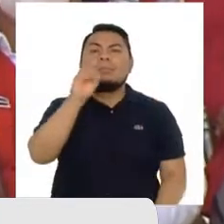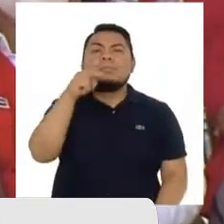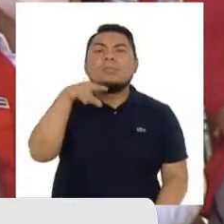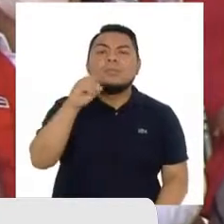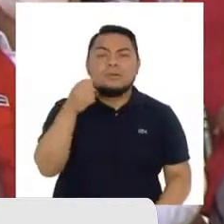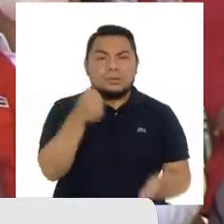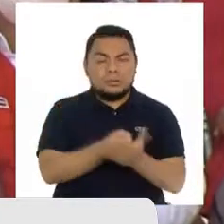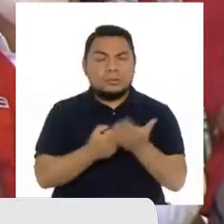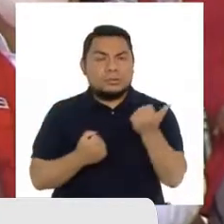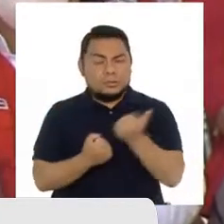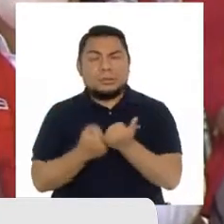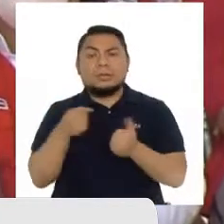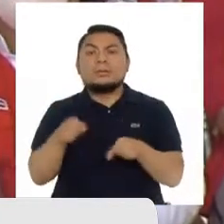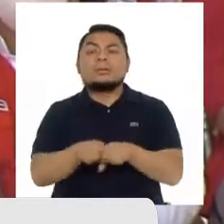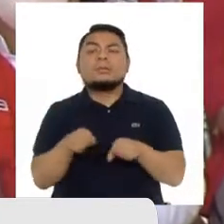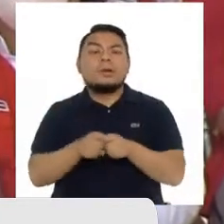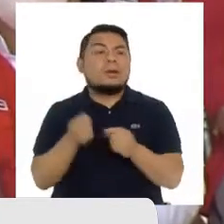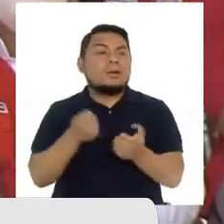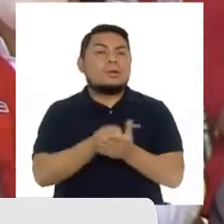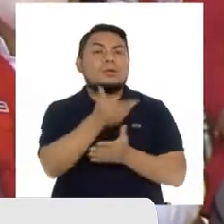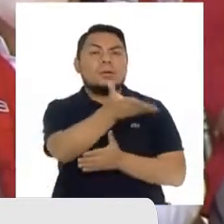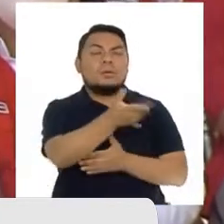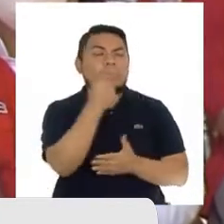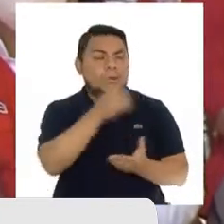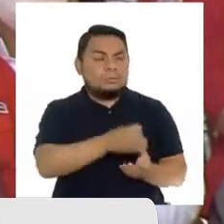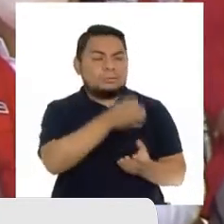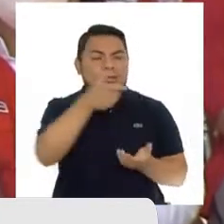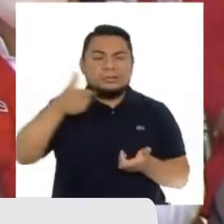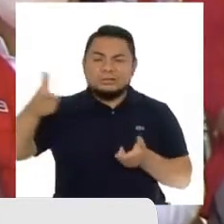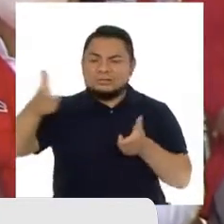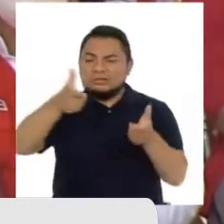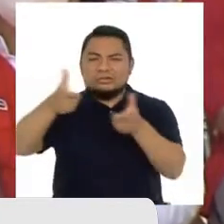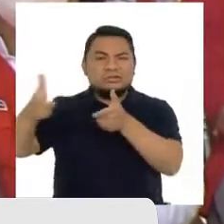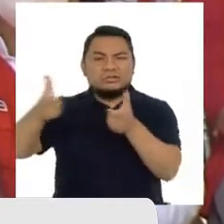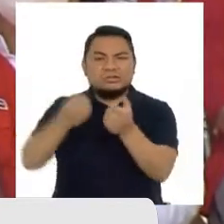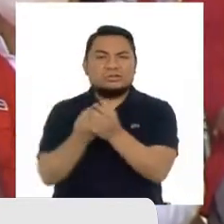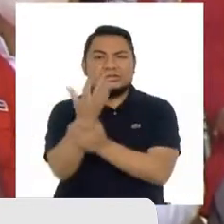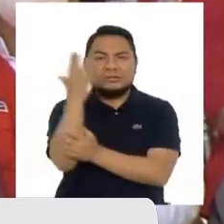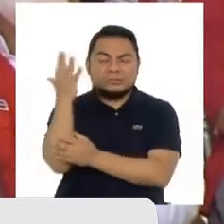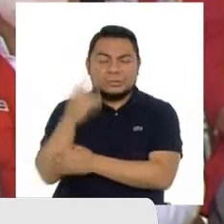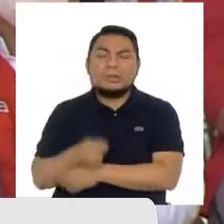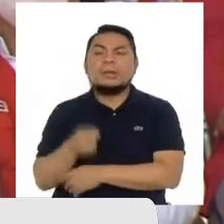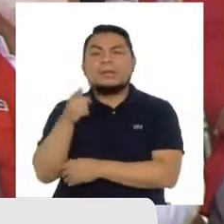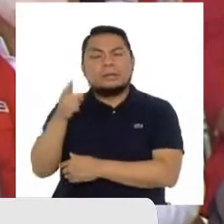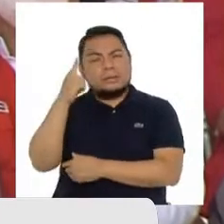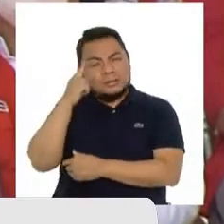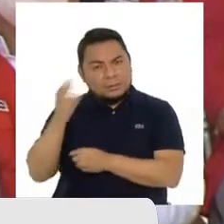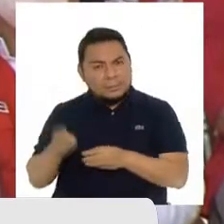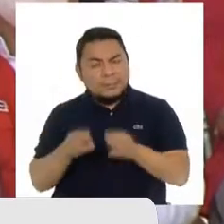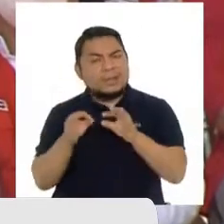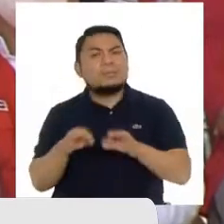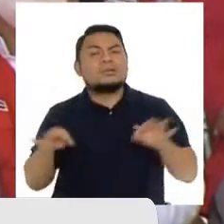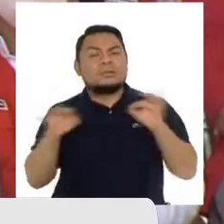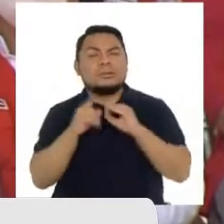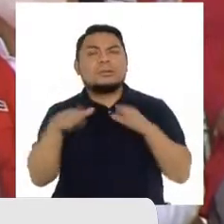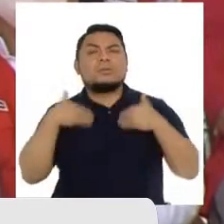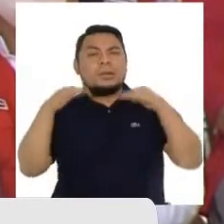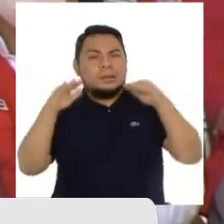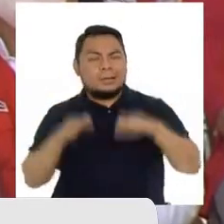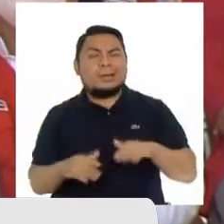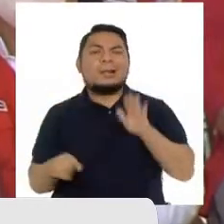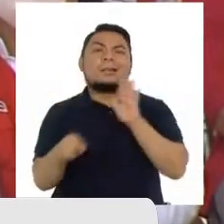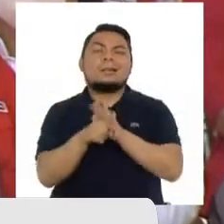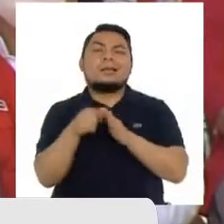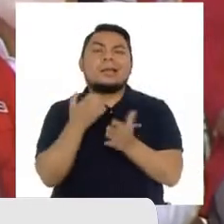por la compra de fertilizantes como medida extraordinaria para reducir el impacto negativo